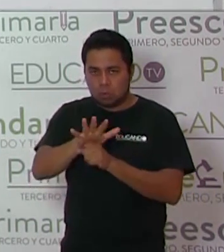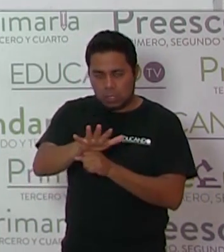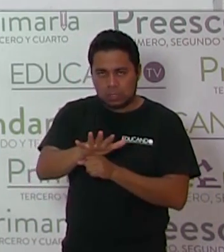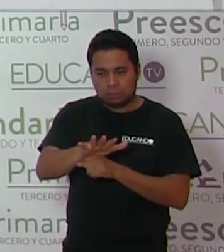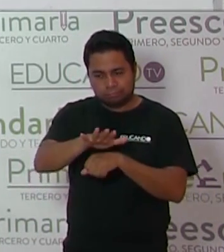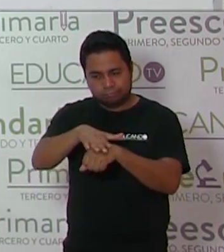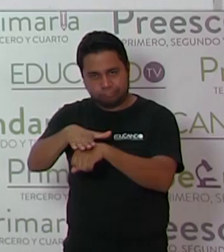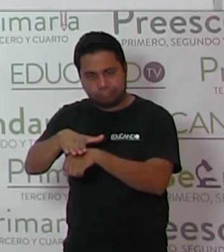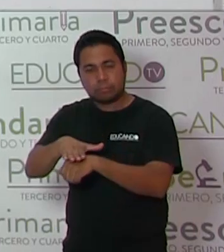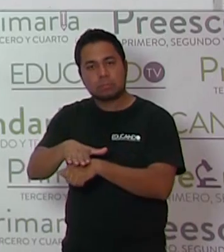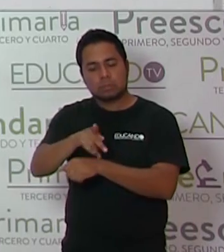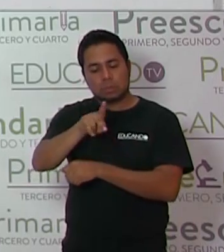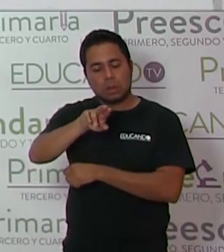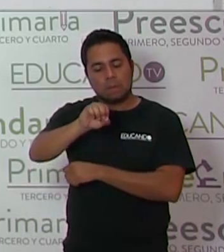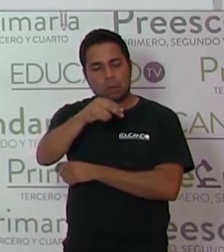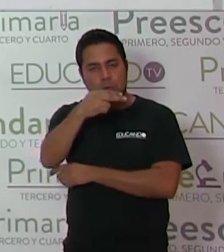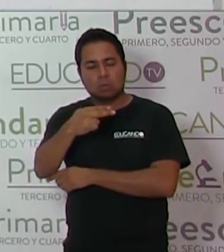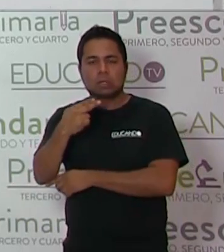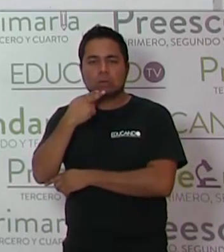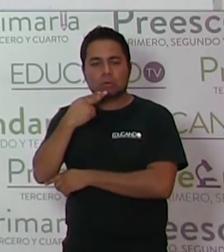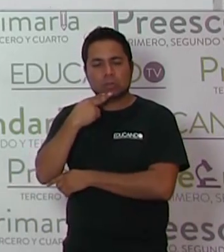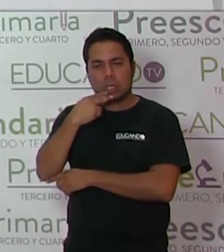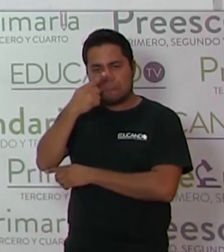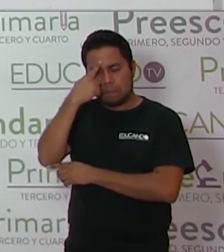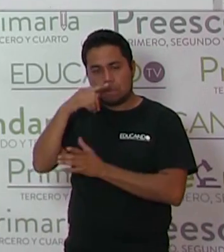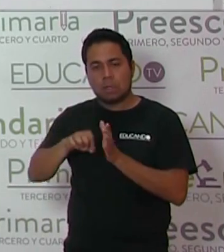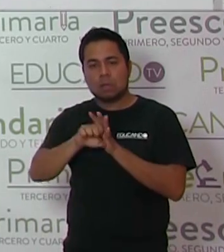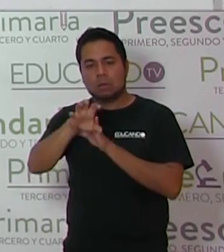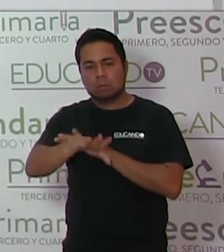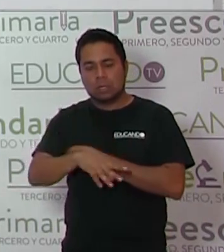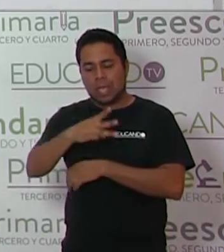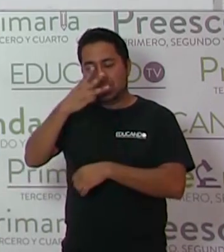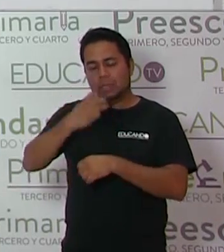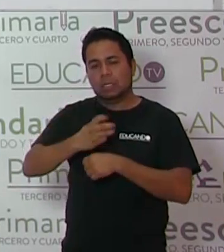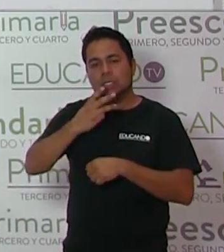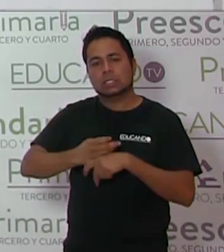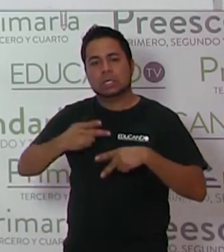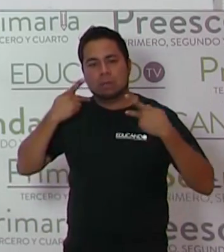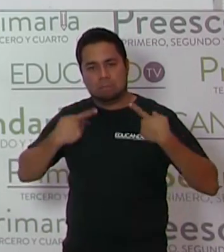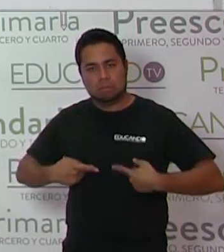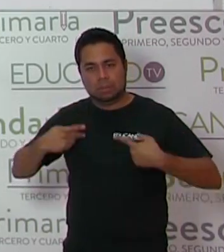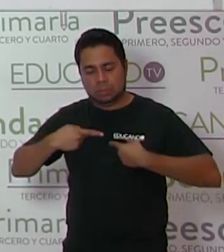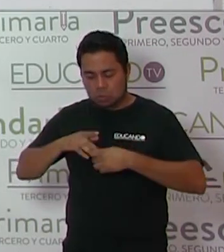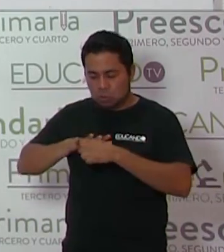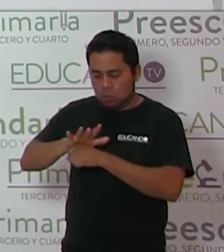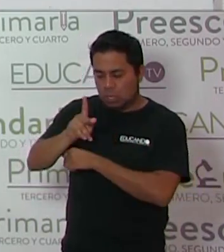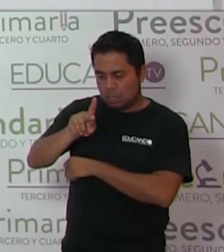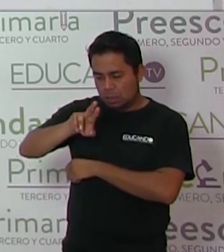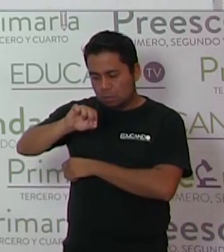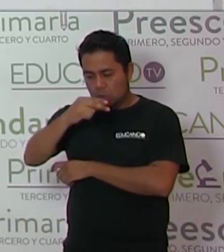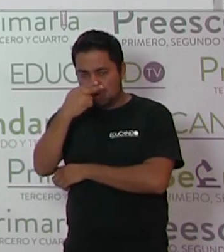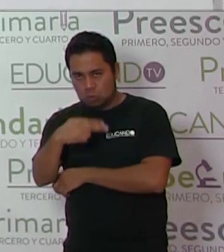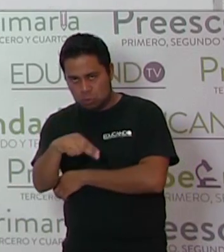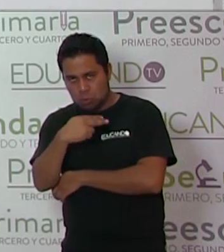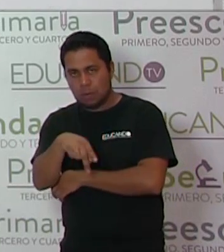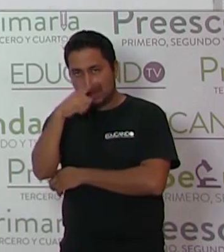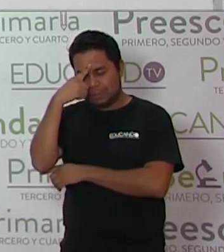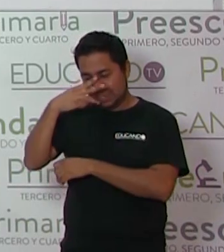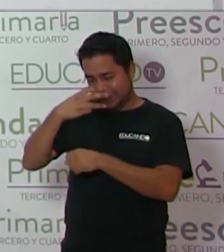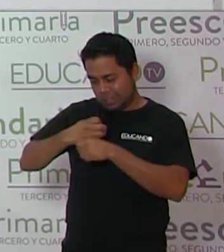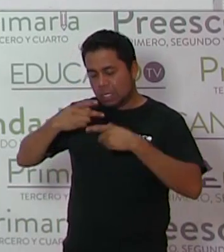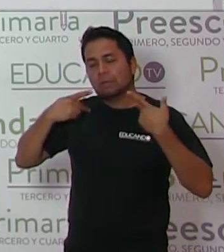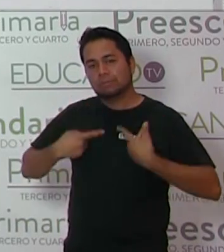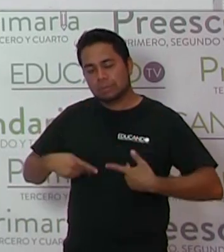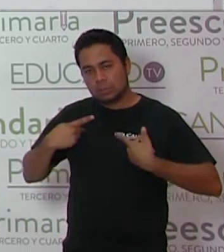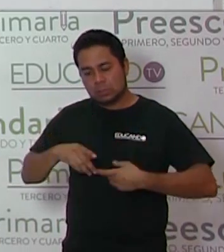pronombre, niños, se utiliza cuando hablamos de la tercera persona? Cuando hablamos de la